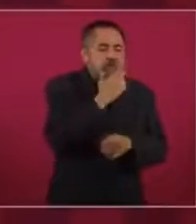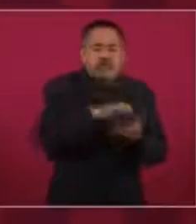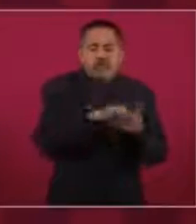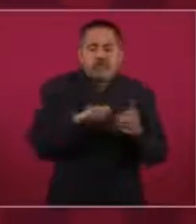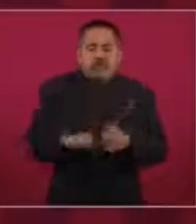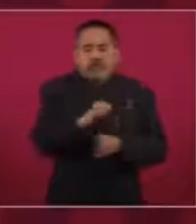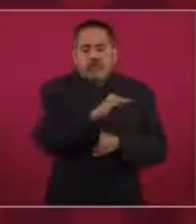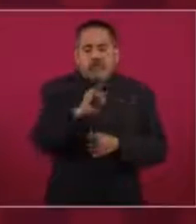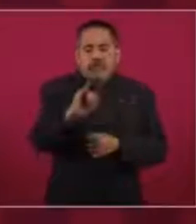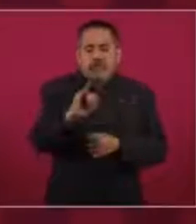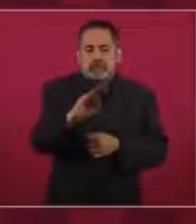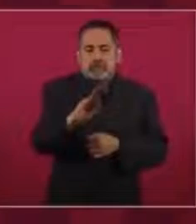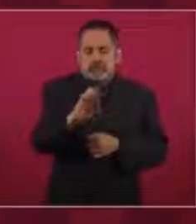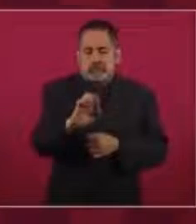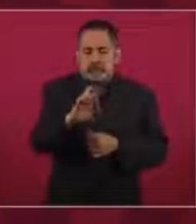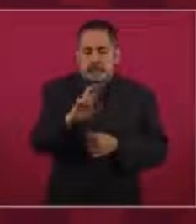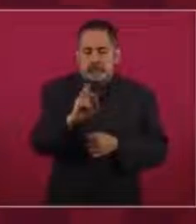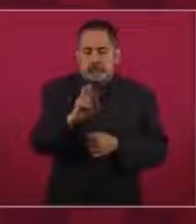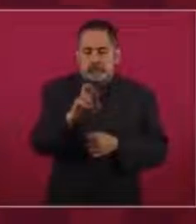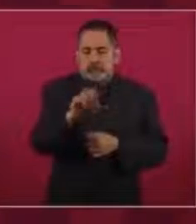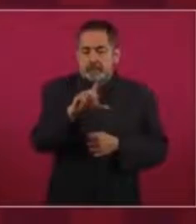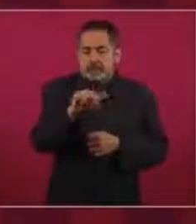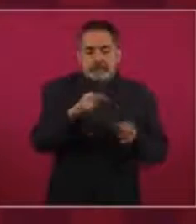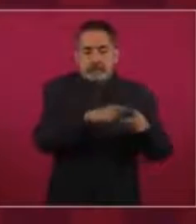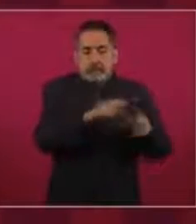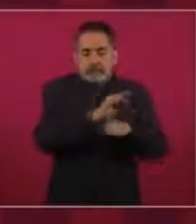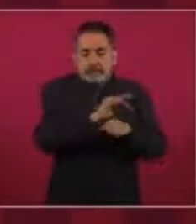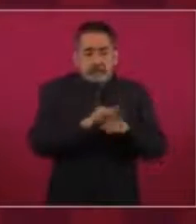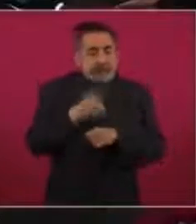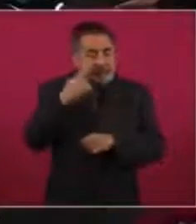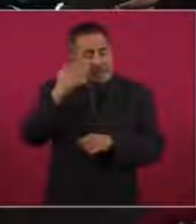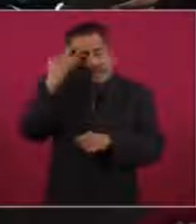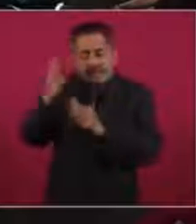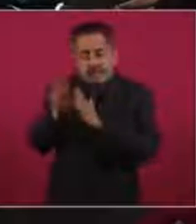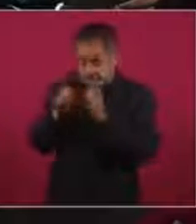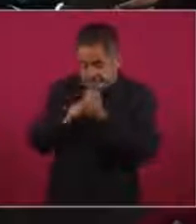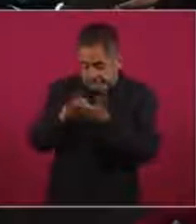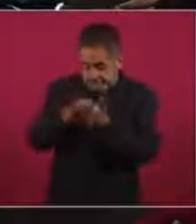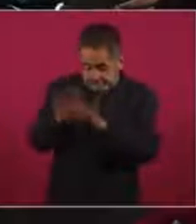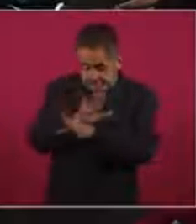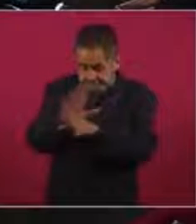Iberdrola. Tienen, modificaron la Constitución, las leyes,